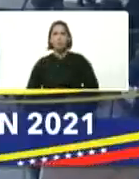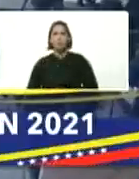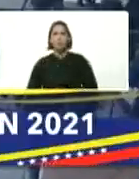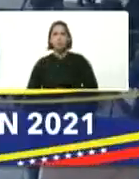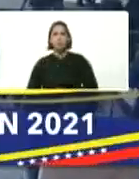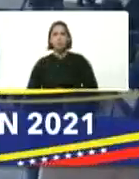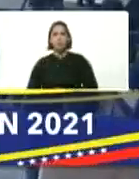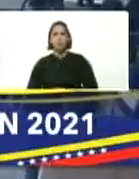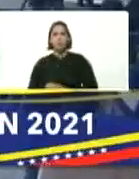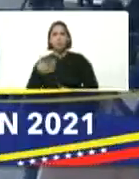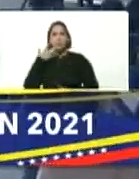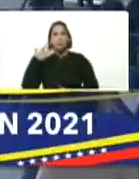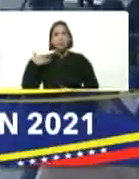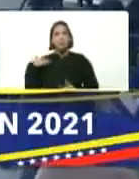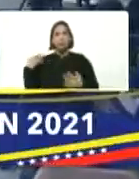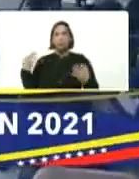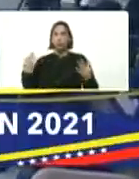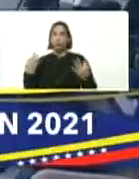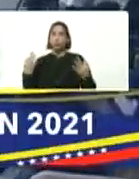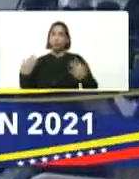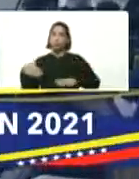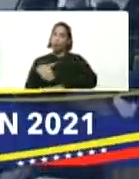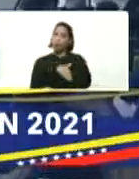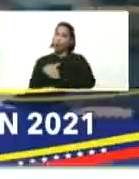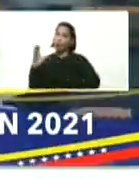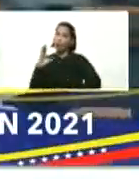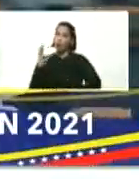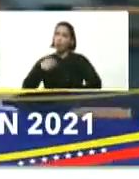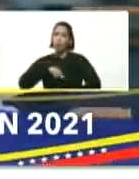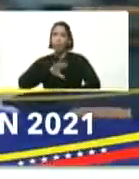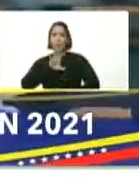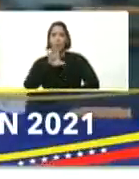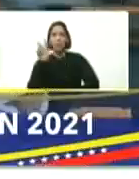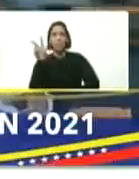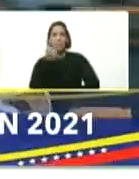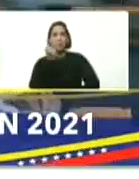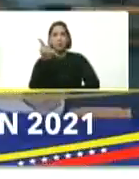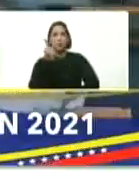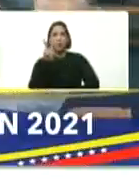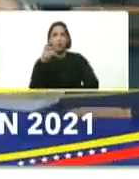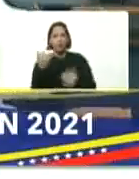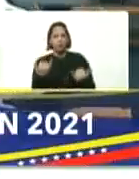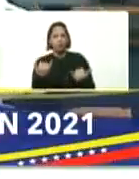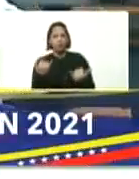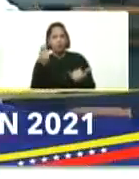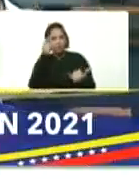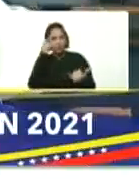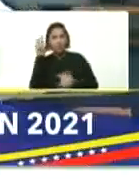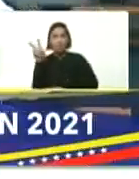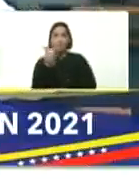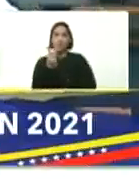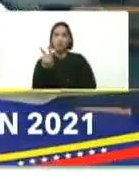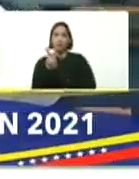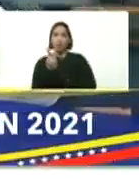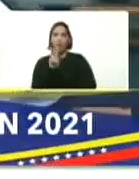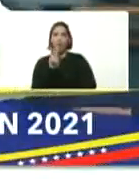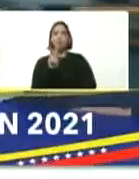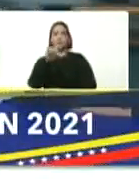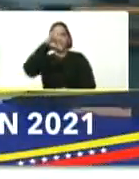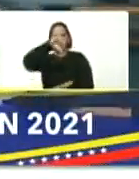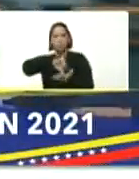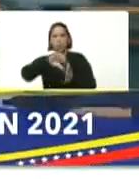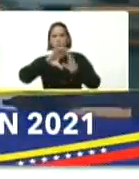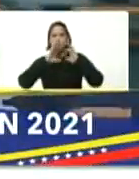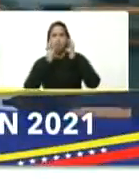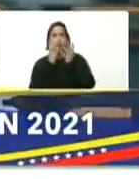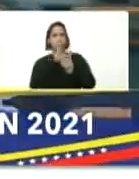engalanado las calles de Caracas y de nuestra patria Venezuela en estos días. Venezuela, capital mundial de